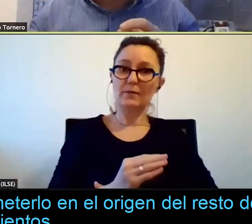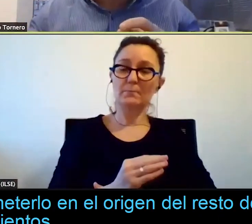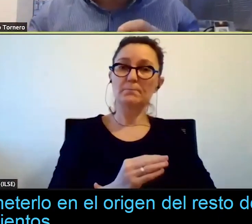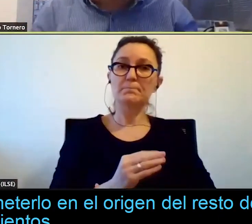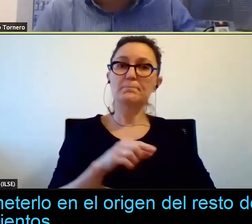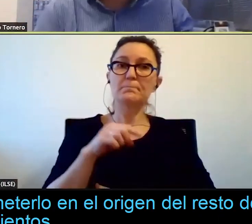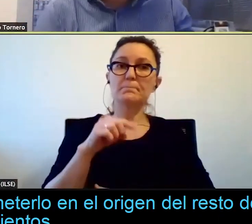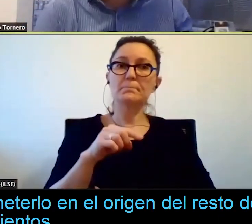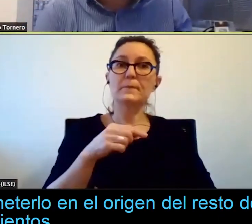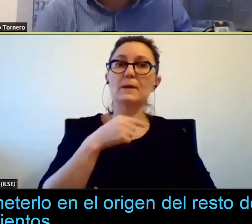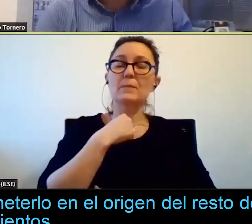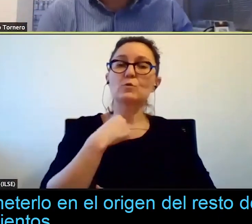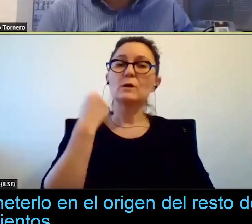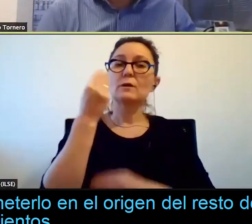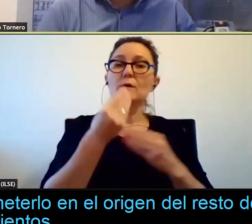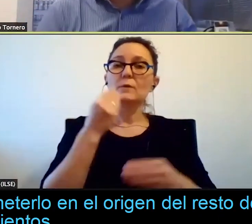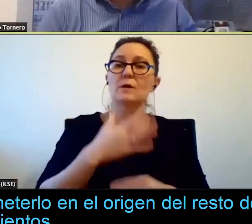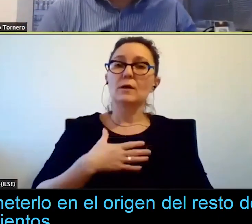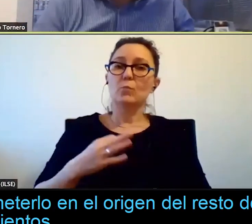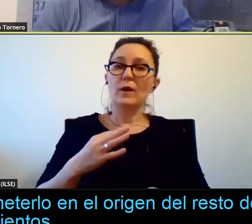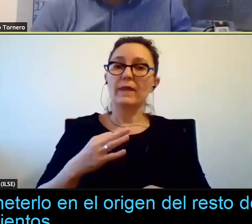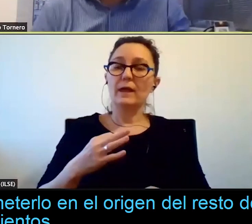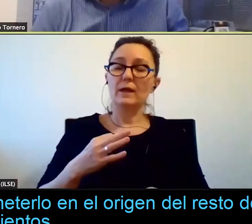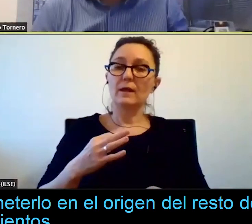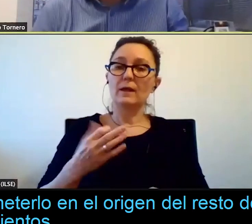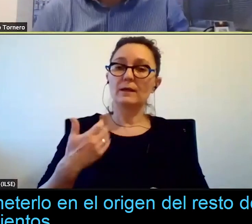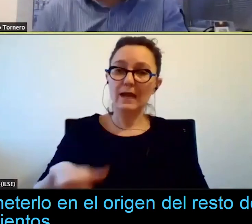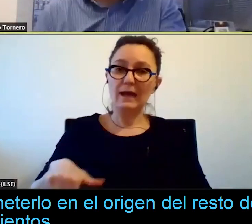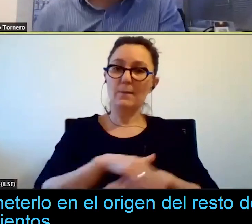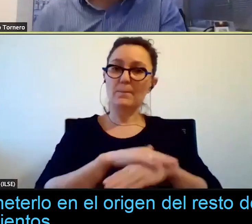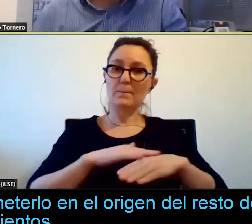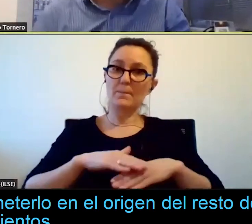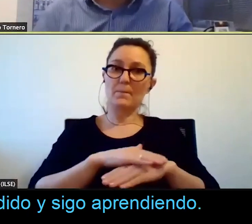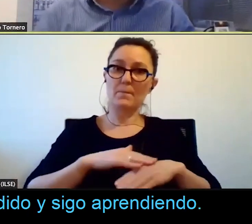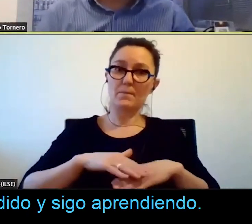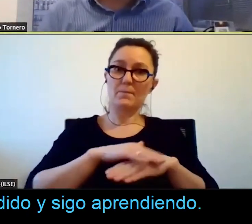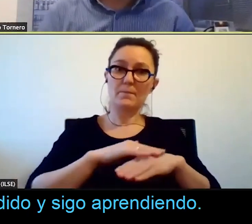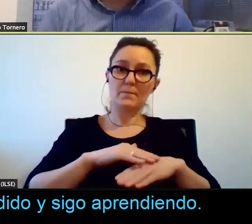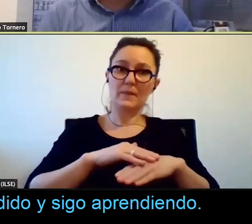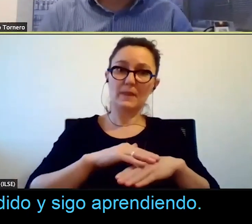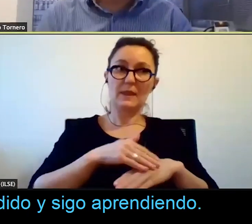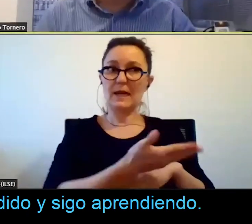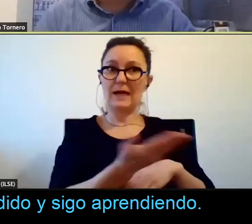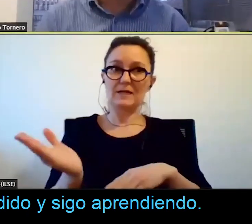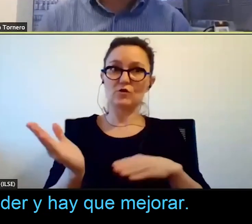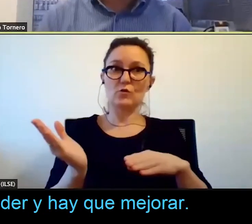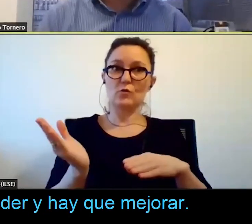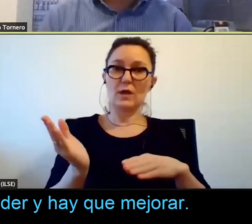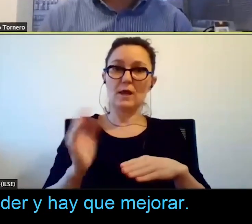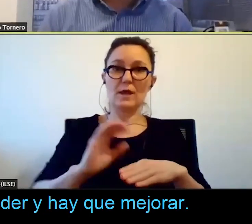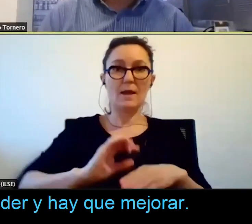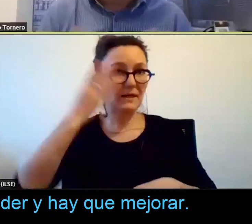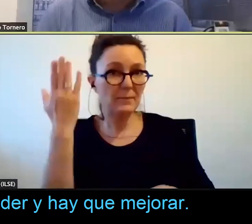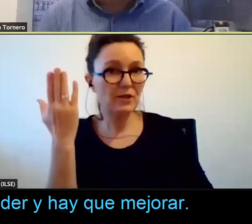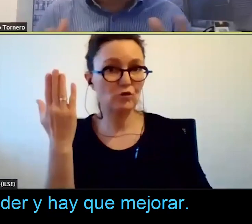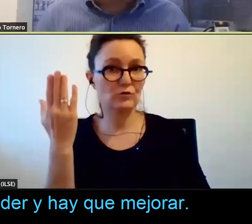gustaría pensar que podemos meterlo en el origen del resto de emprendimientos. Y eso es lo que yo he aprendido